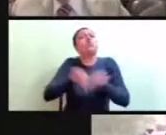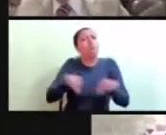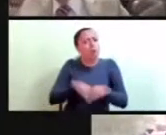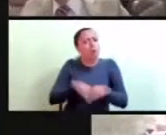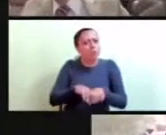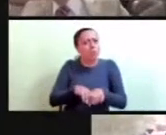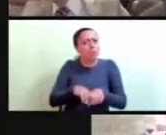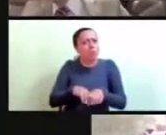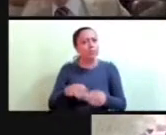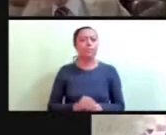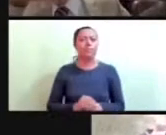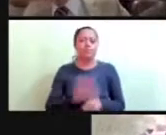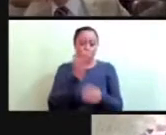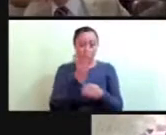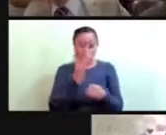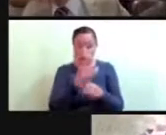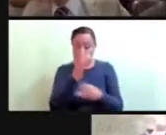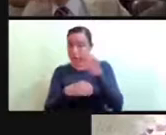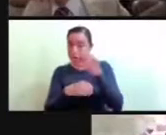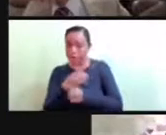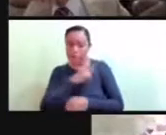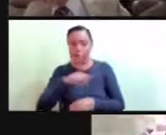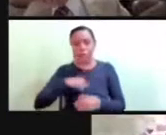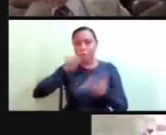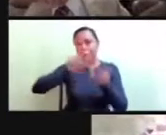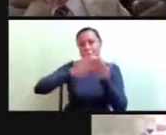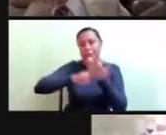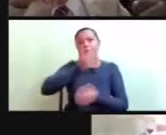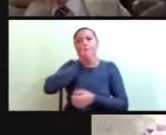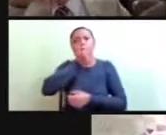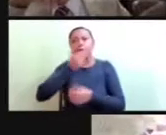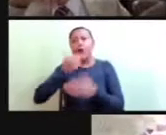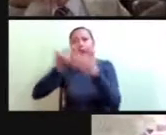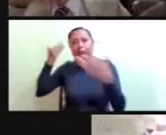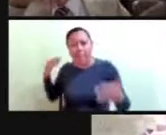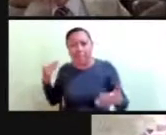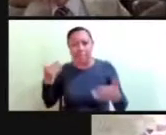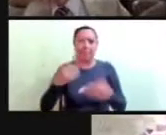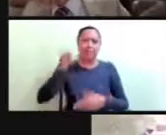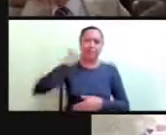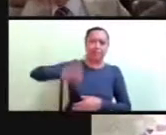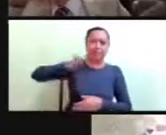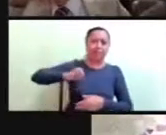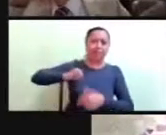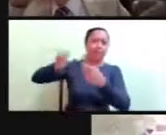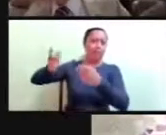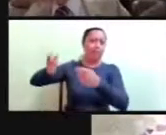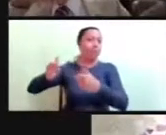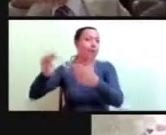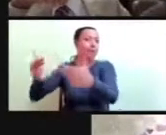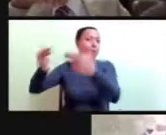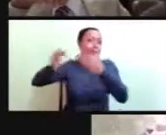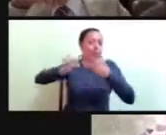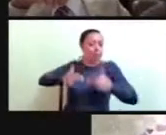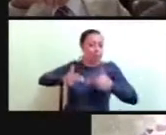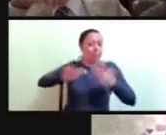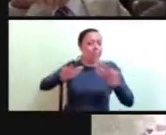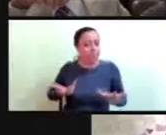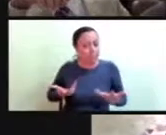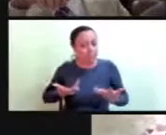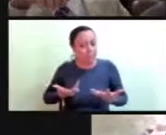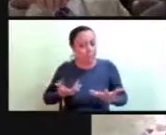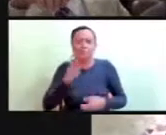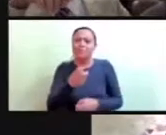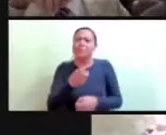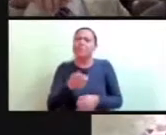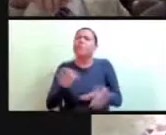que valoramos y hemos recibido de nuestros ancestros? ¿Y cómo transformamos y cambiamos lo que